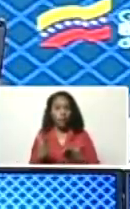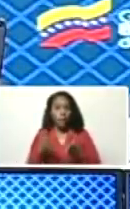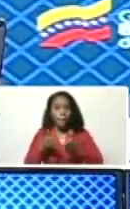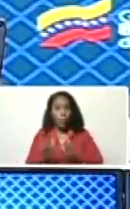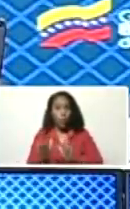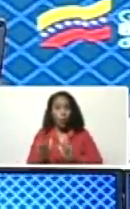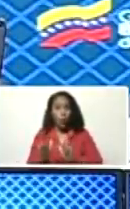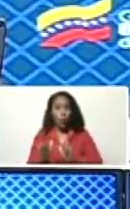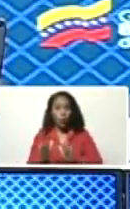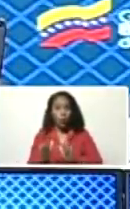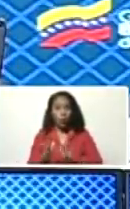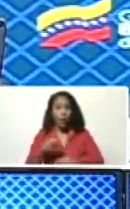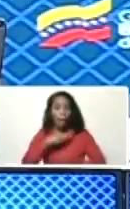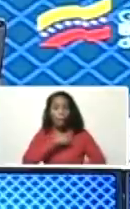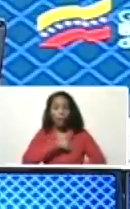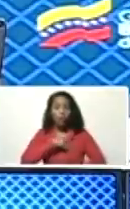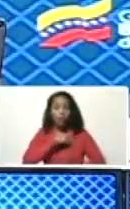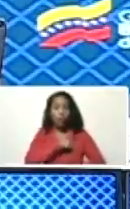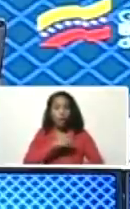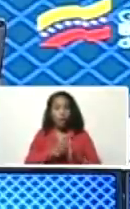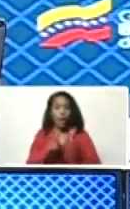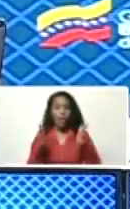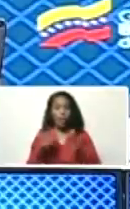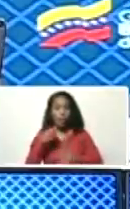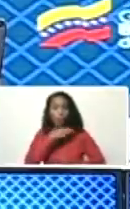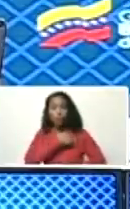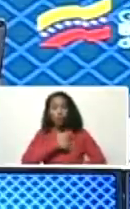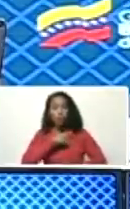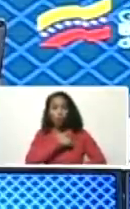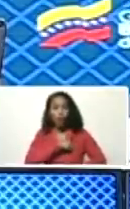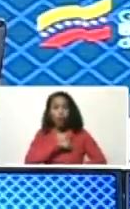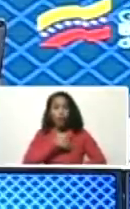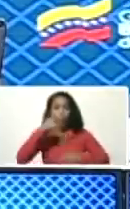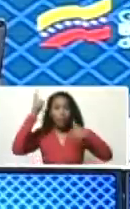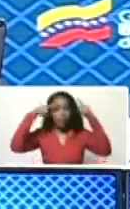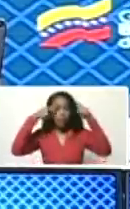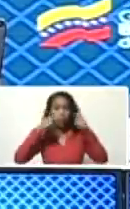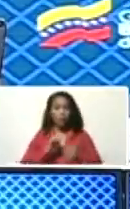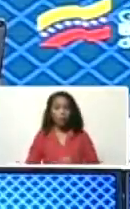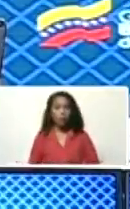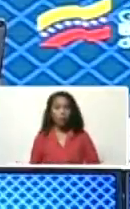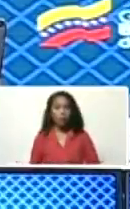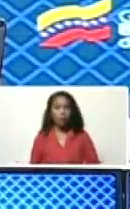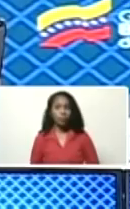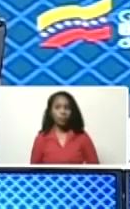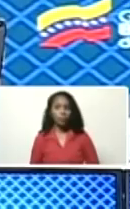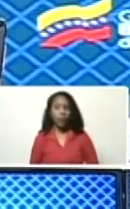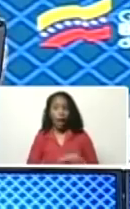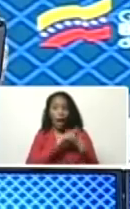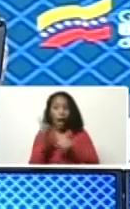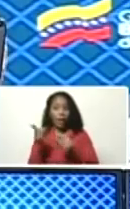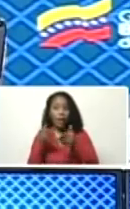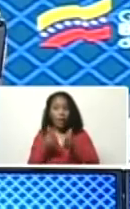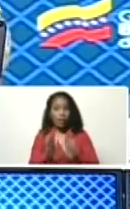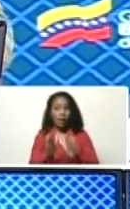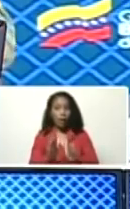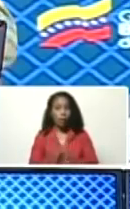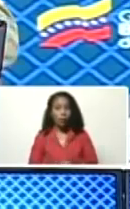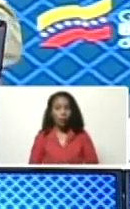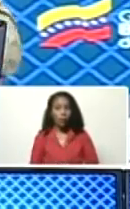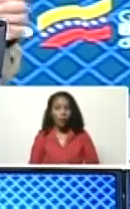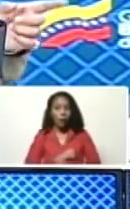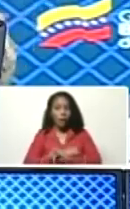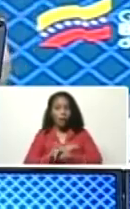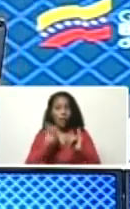nacimiento de las misiones y grandes misiones de Chávez. Allí nacieron,